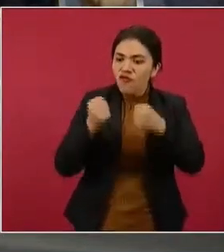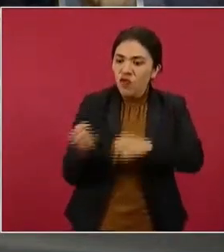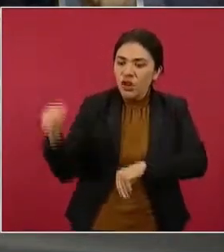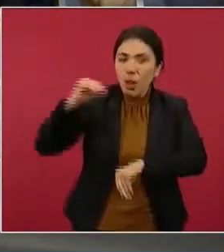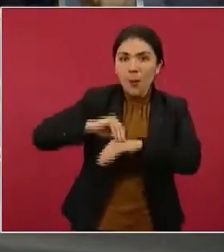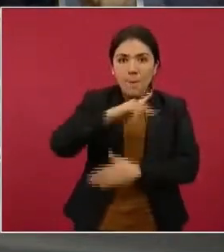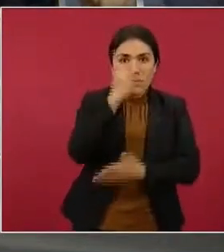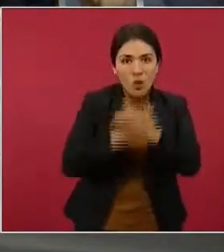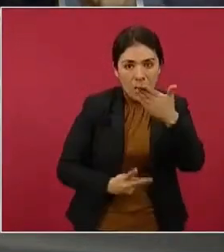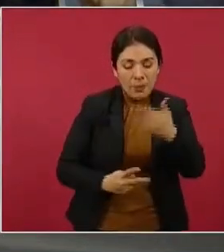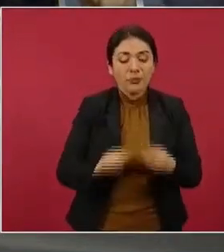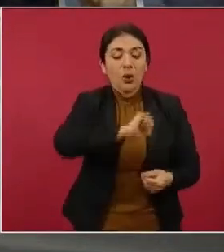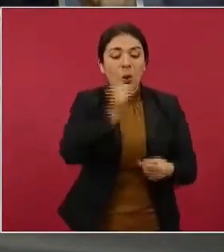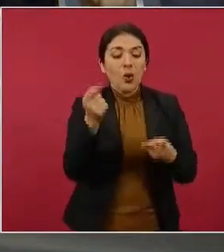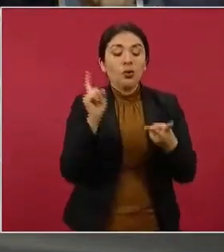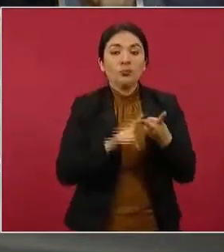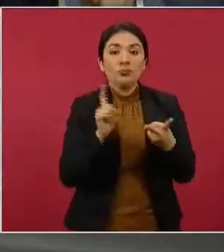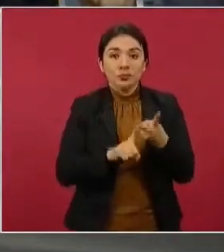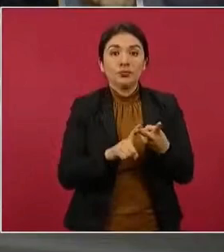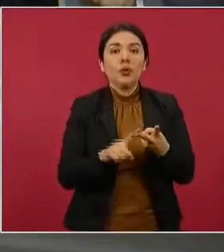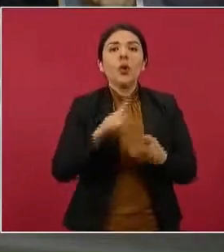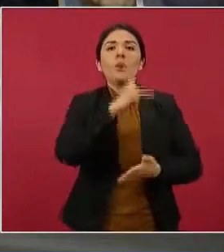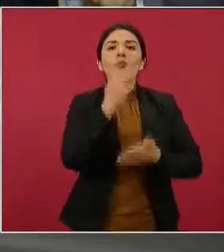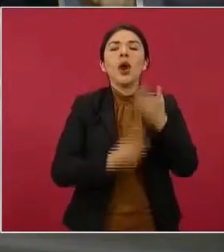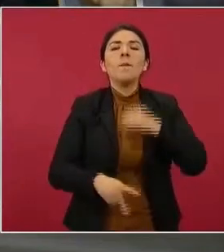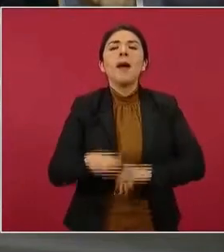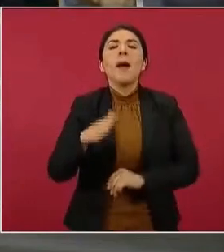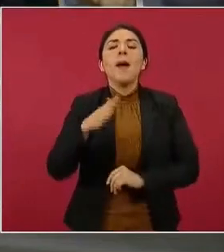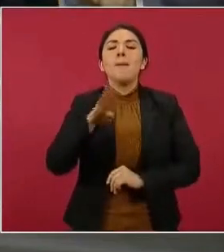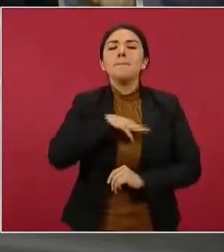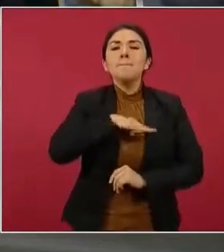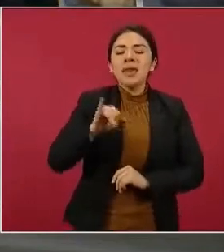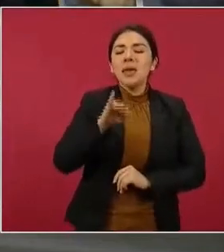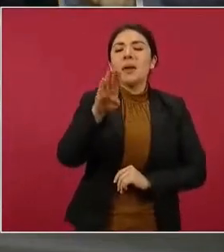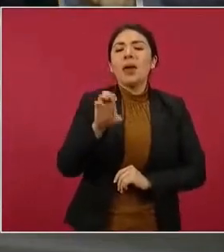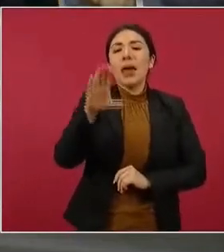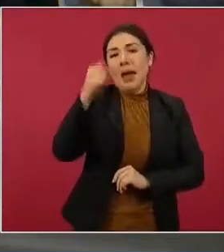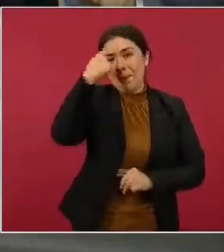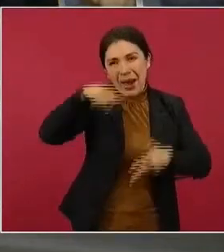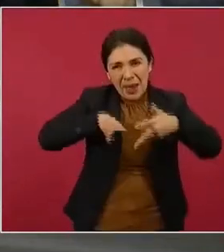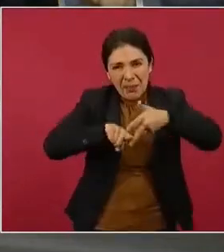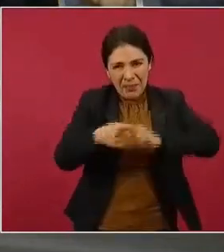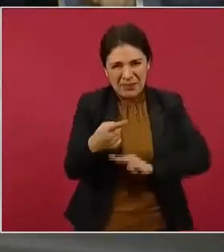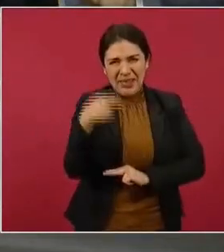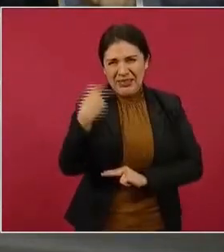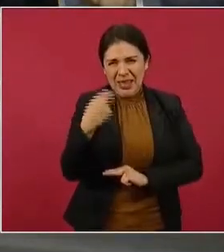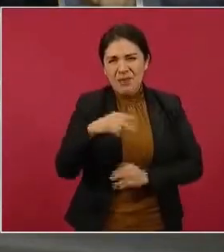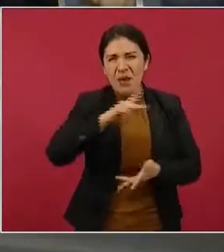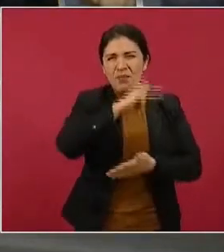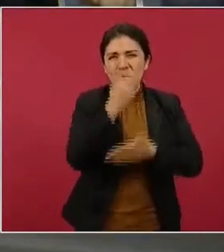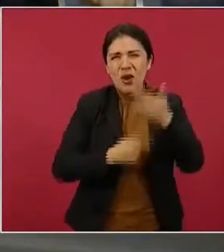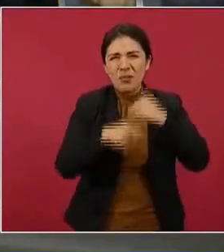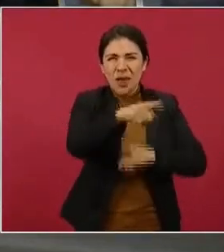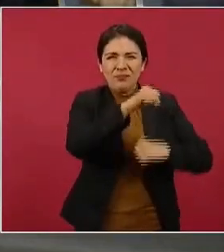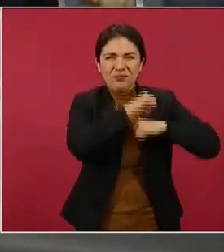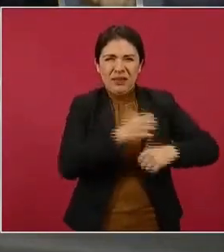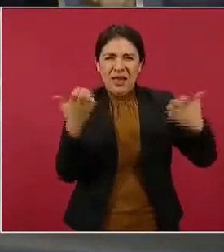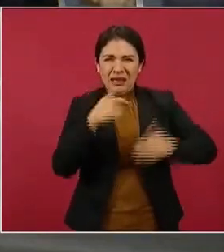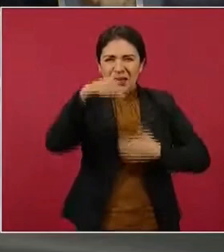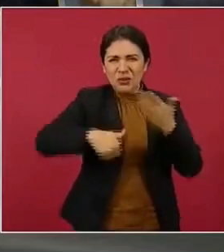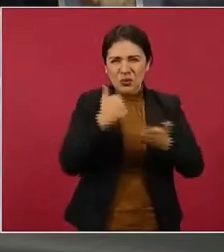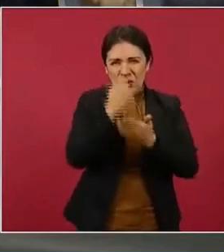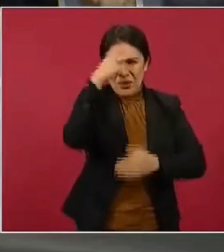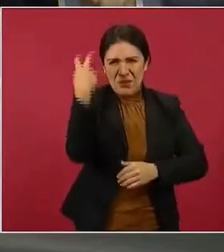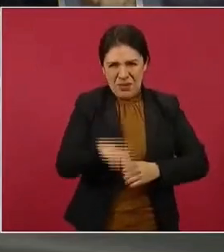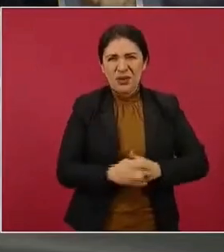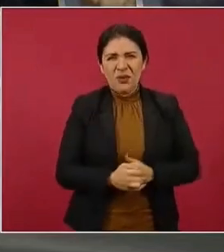otro dato interesante, importante, es que el programa Mi Beca para Empezar, que así se llama, el programa que se lleva a cabo aquí en la Ciudad de